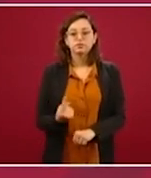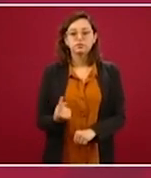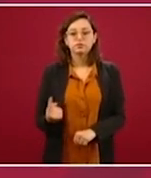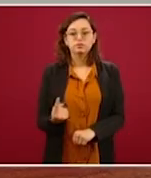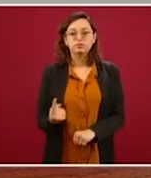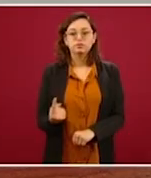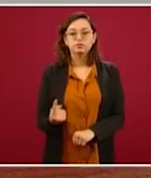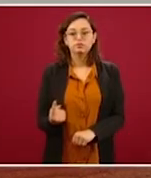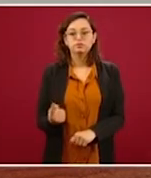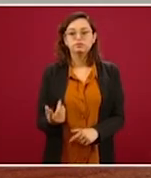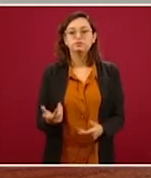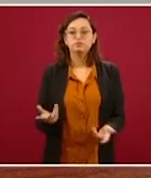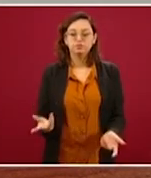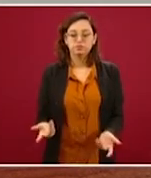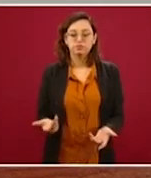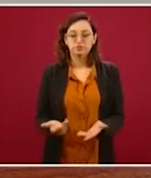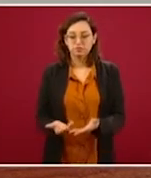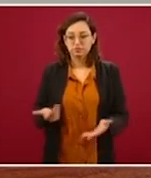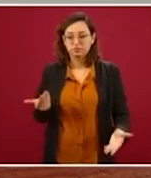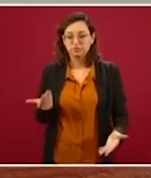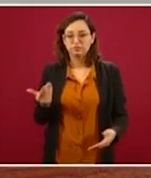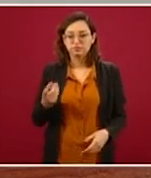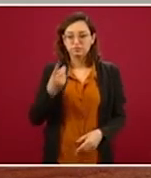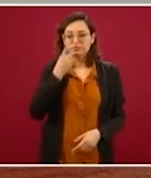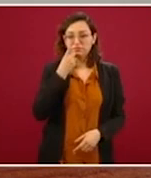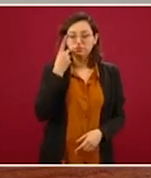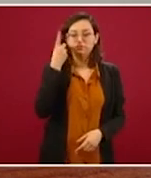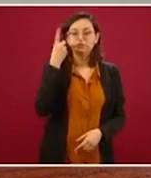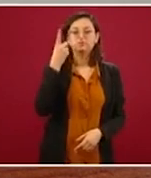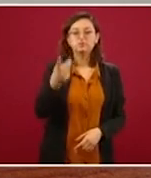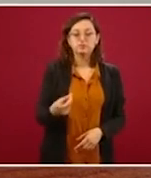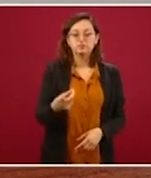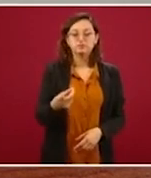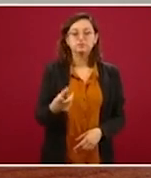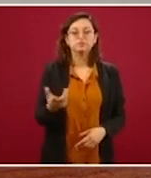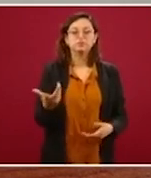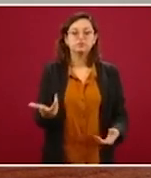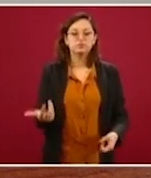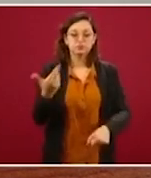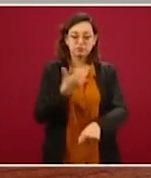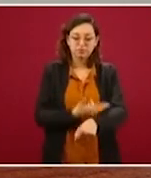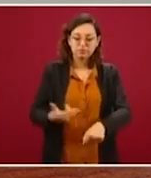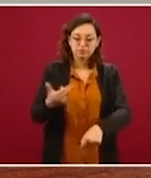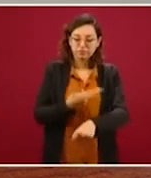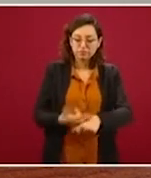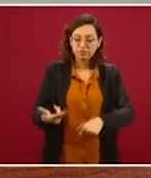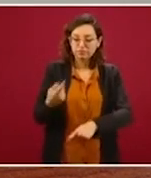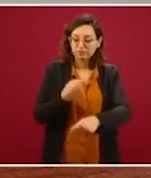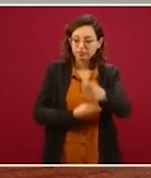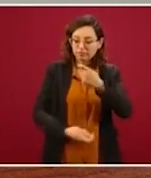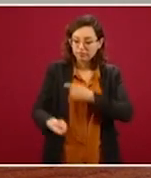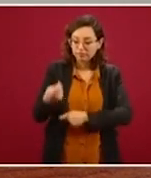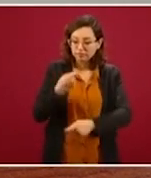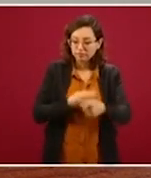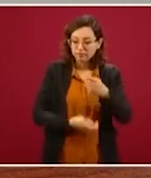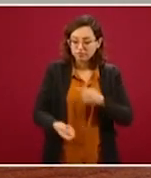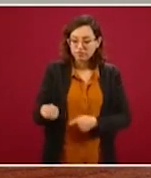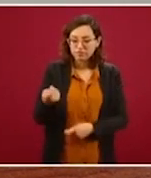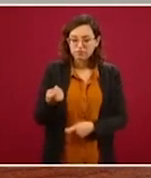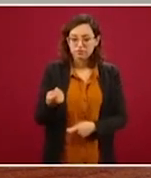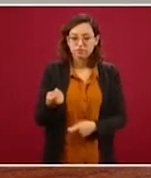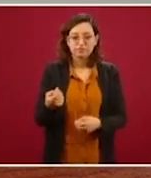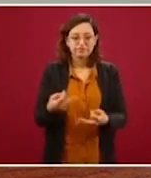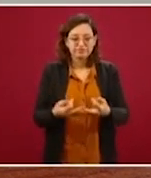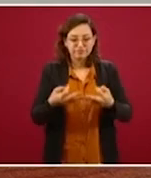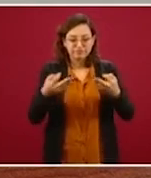les comentaba yo que un trámite para tener la